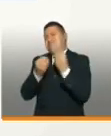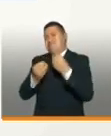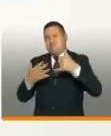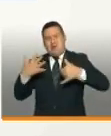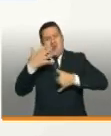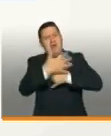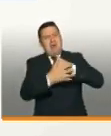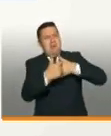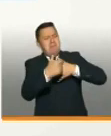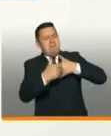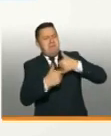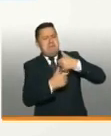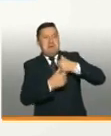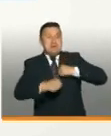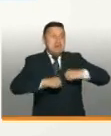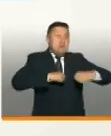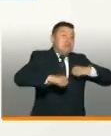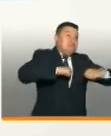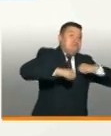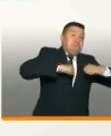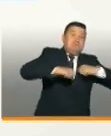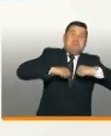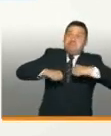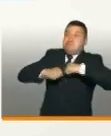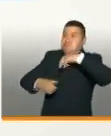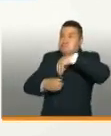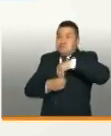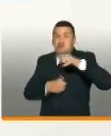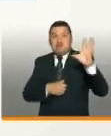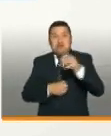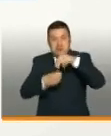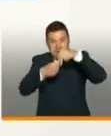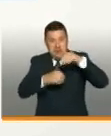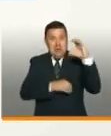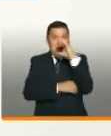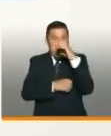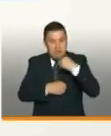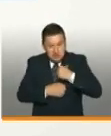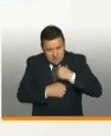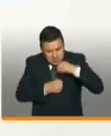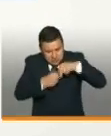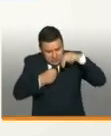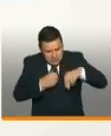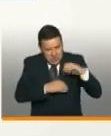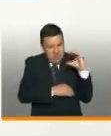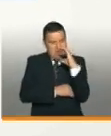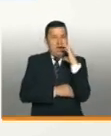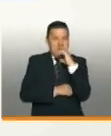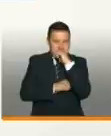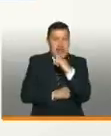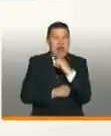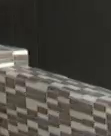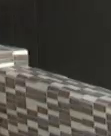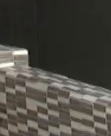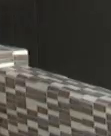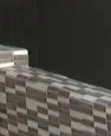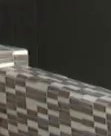un país donde nos movemos todos los colombianos y no solo en los ámbitos puramente centrales del